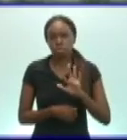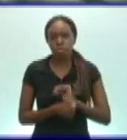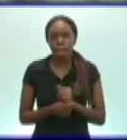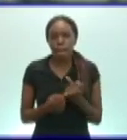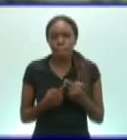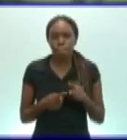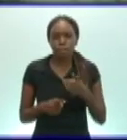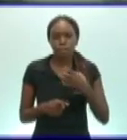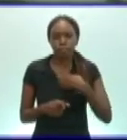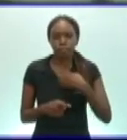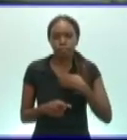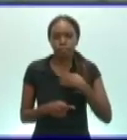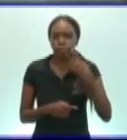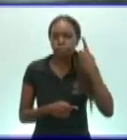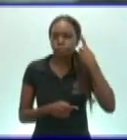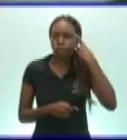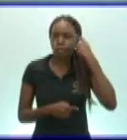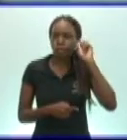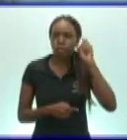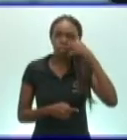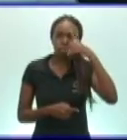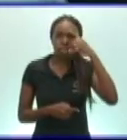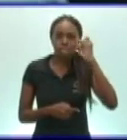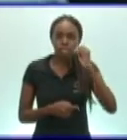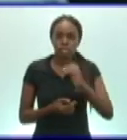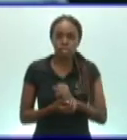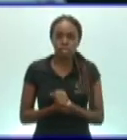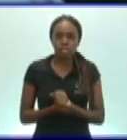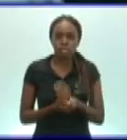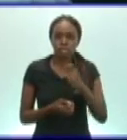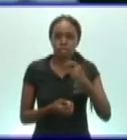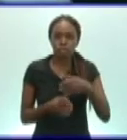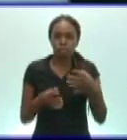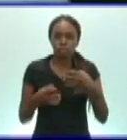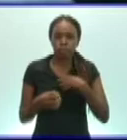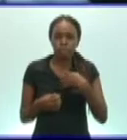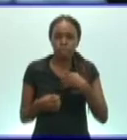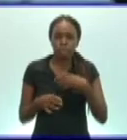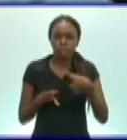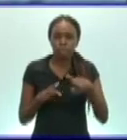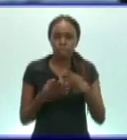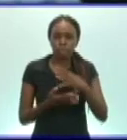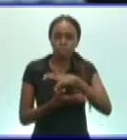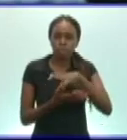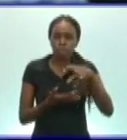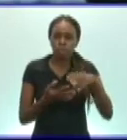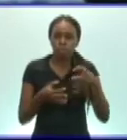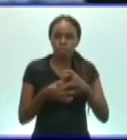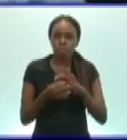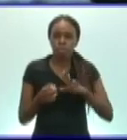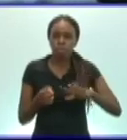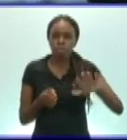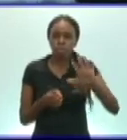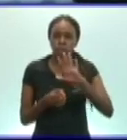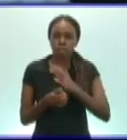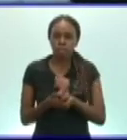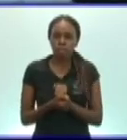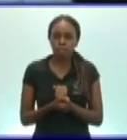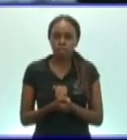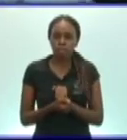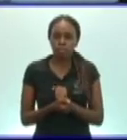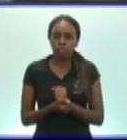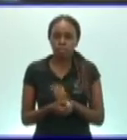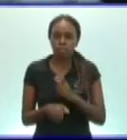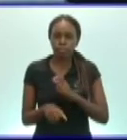sí, crear esa enorme presa que hoy cubre el lugar geográfico llamado Vijagual. Y esa presa se